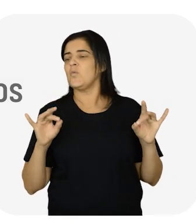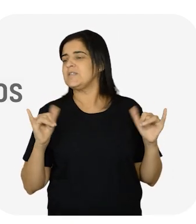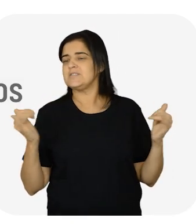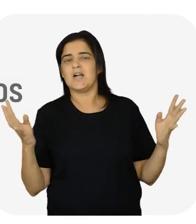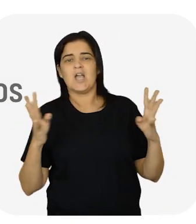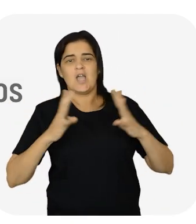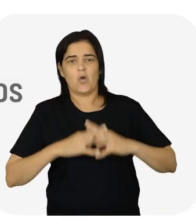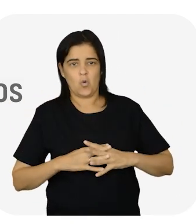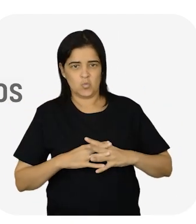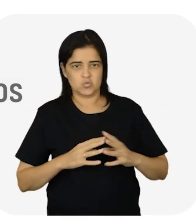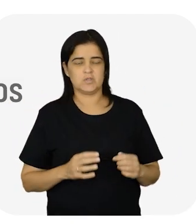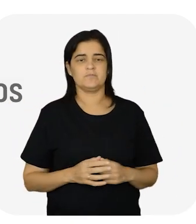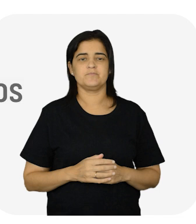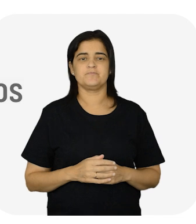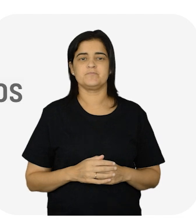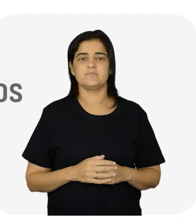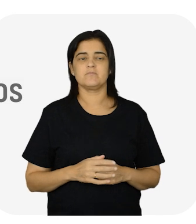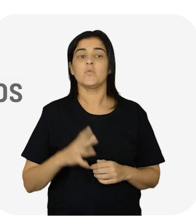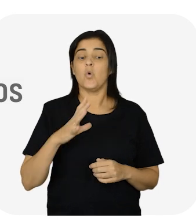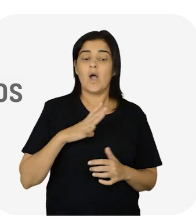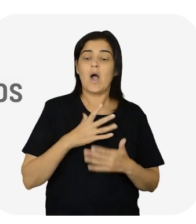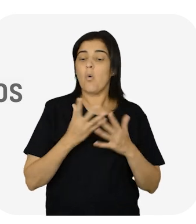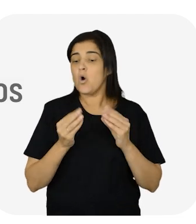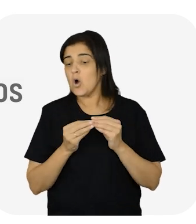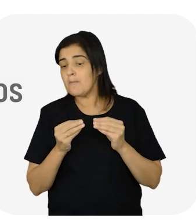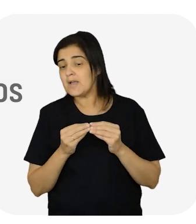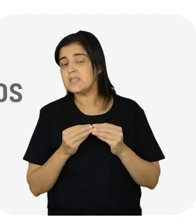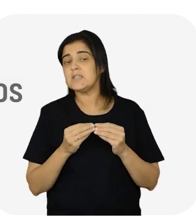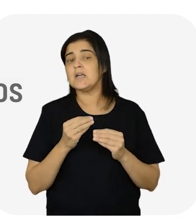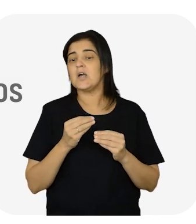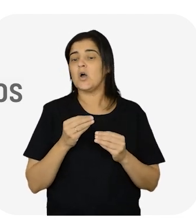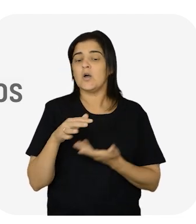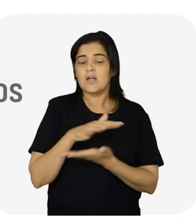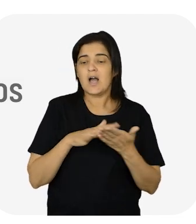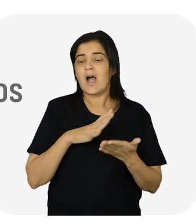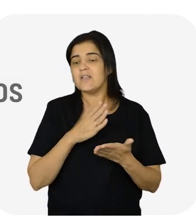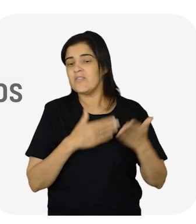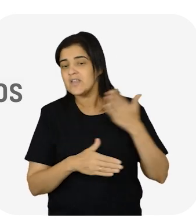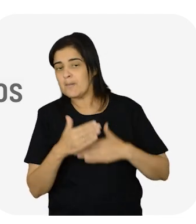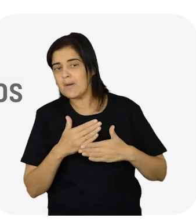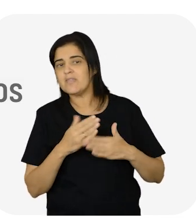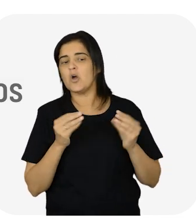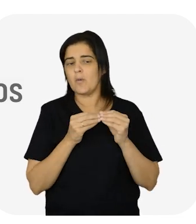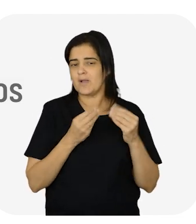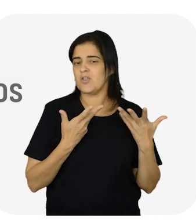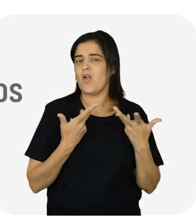naturalmente incluyen cuando hay algún compañero, algún estudiante en situación de discapacidad, por